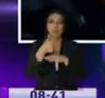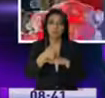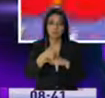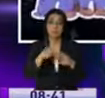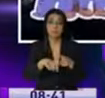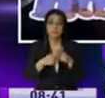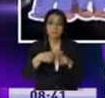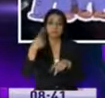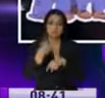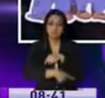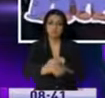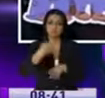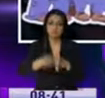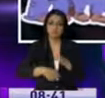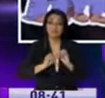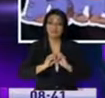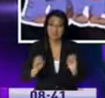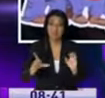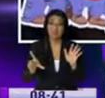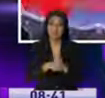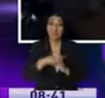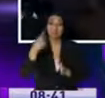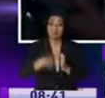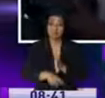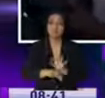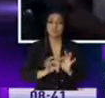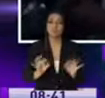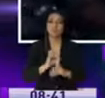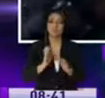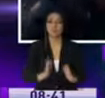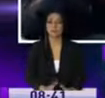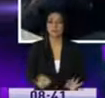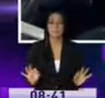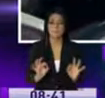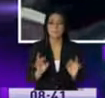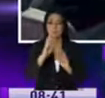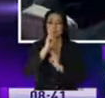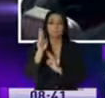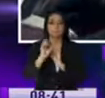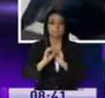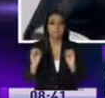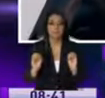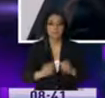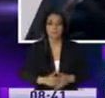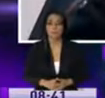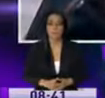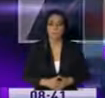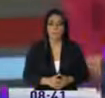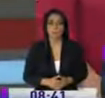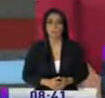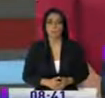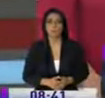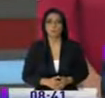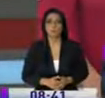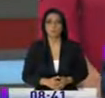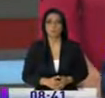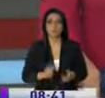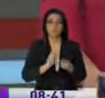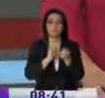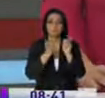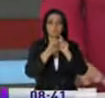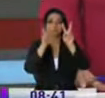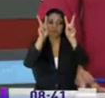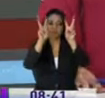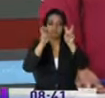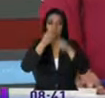empiezan a hacer valer la ley de tránsito, los ecuatorianos no vamos a mejorar nuestro comportamiento vial. Ahora cambiamos de tema y